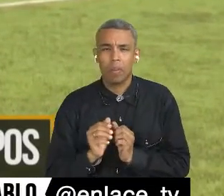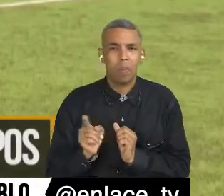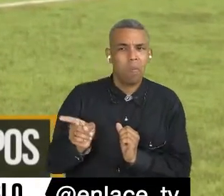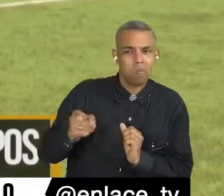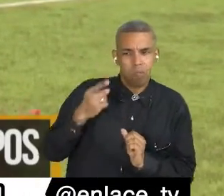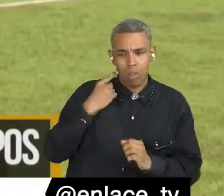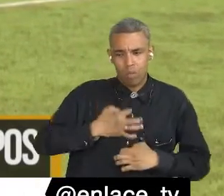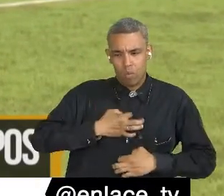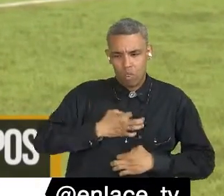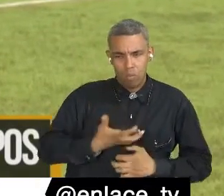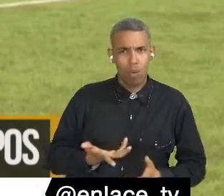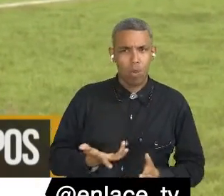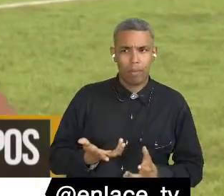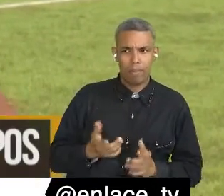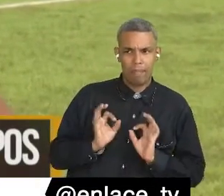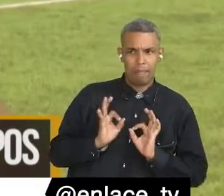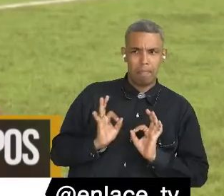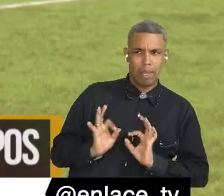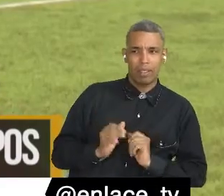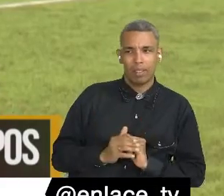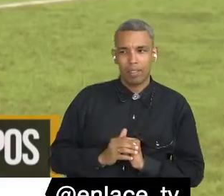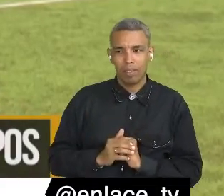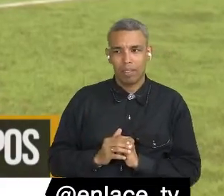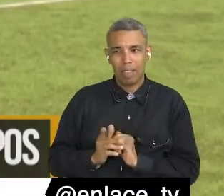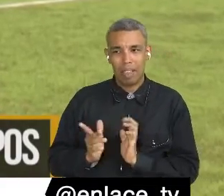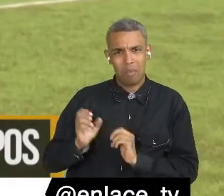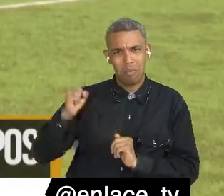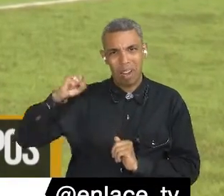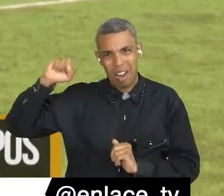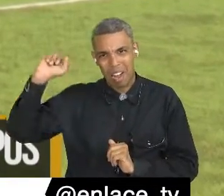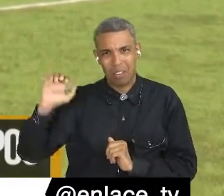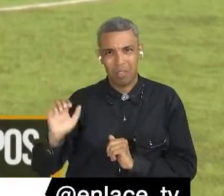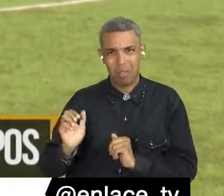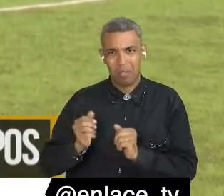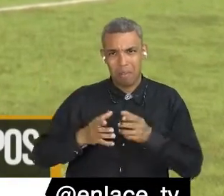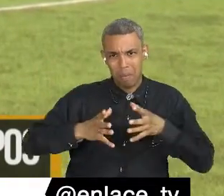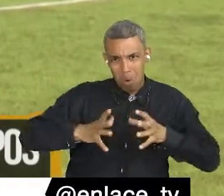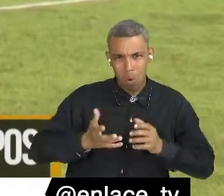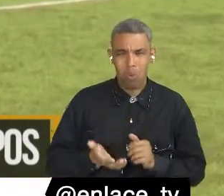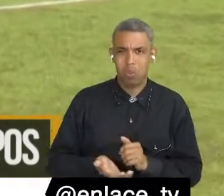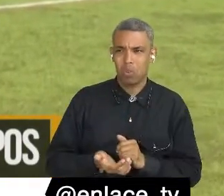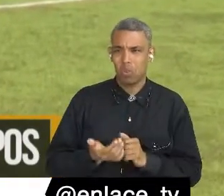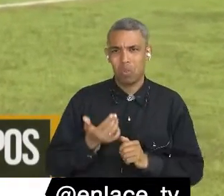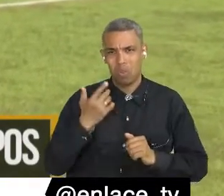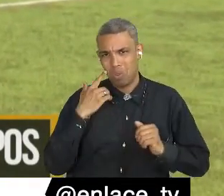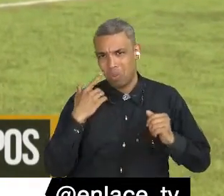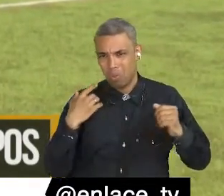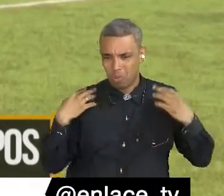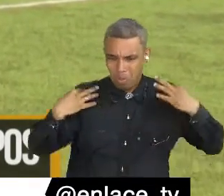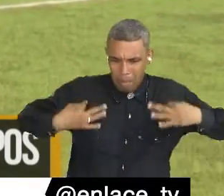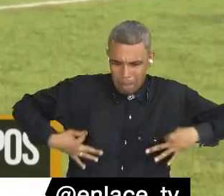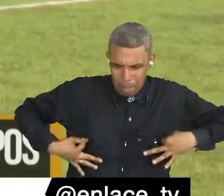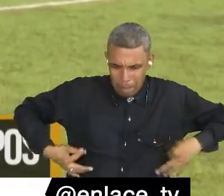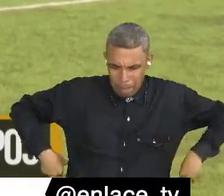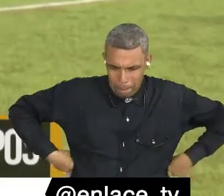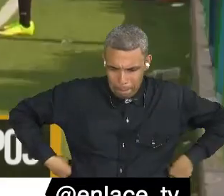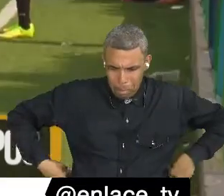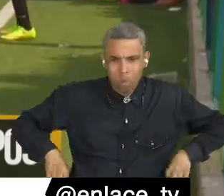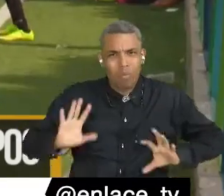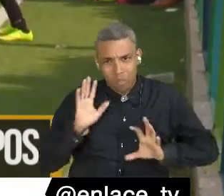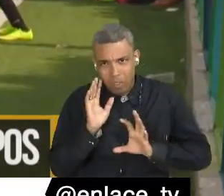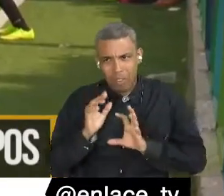tratando de que los premios sean eso, balones, conos, petos, lo que podamos colaborarle al club como tal, a los